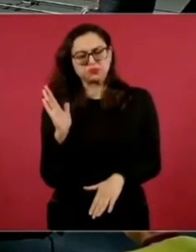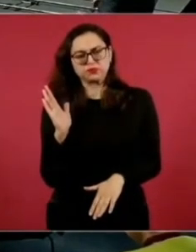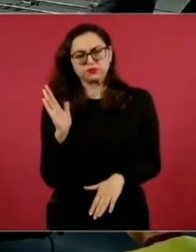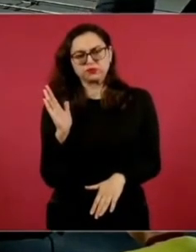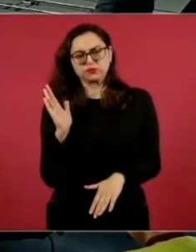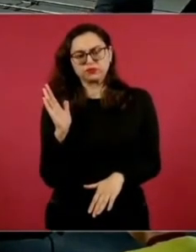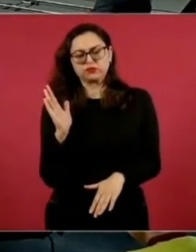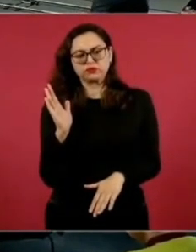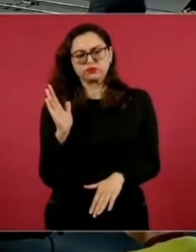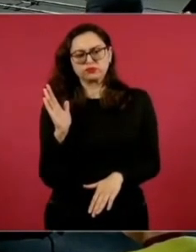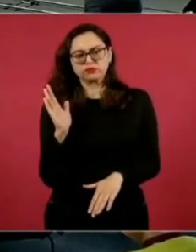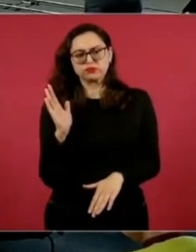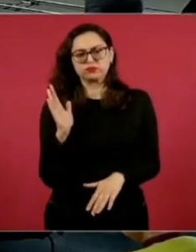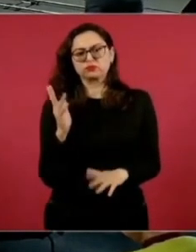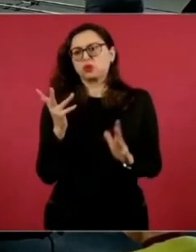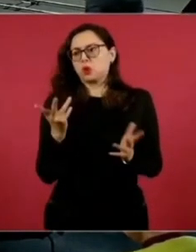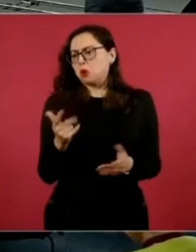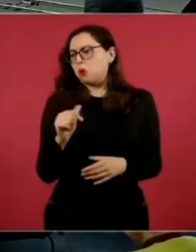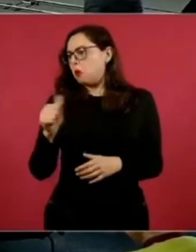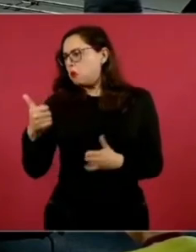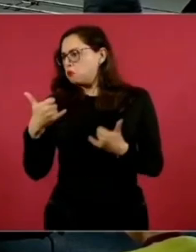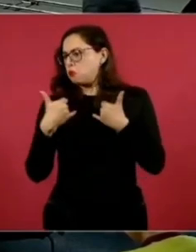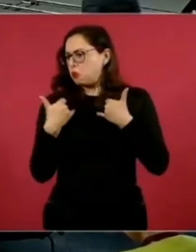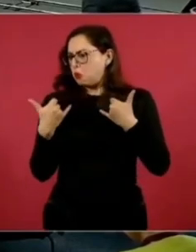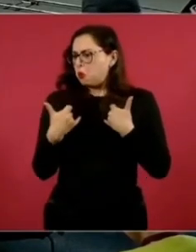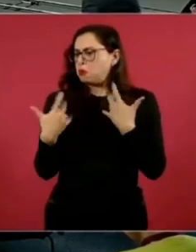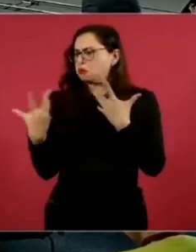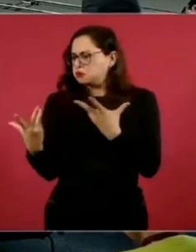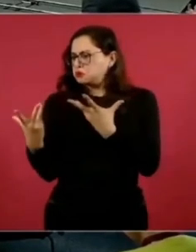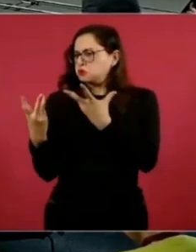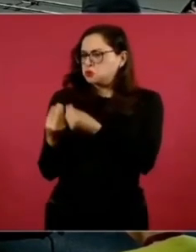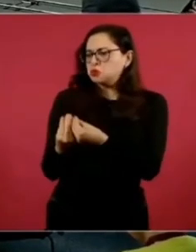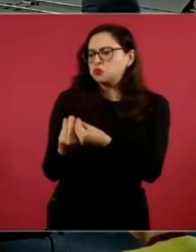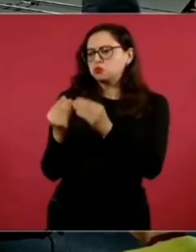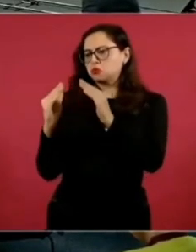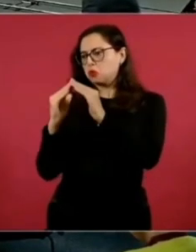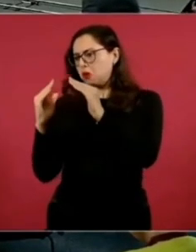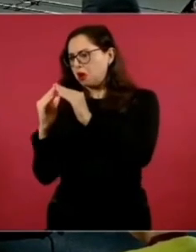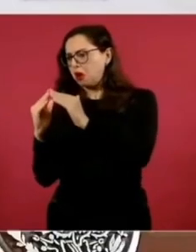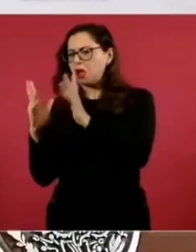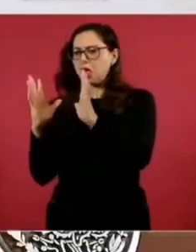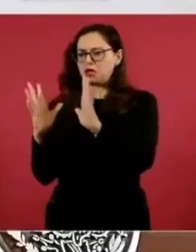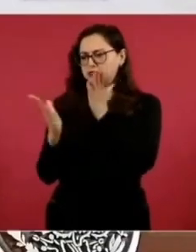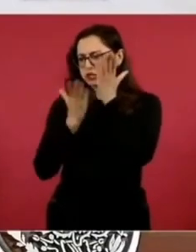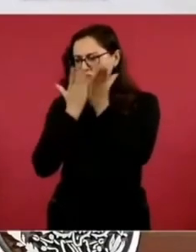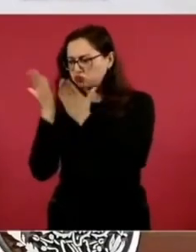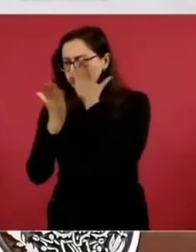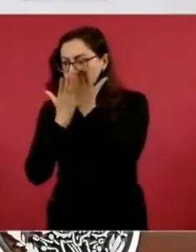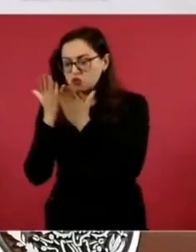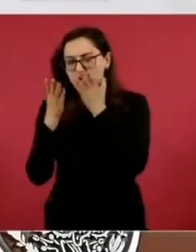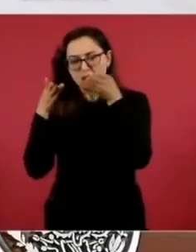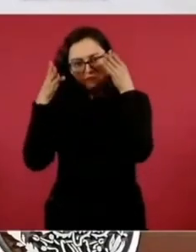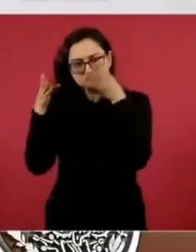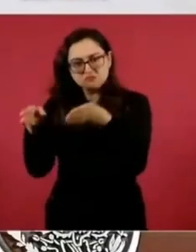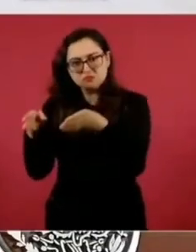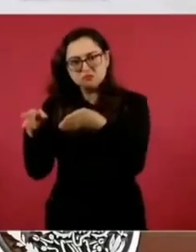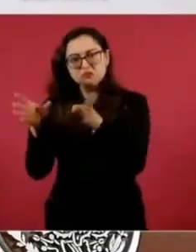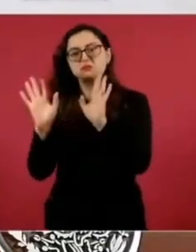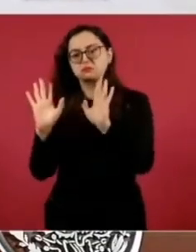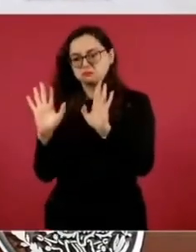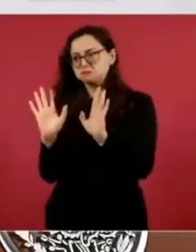eh reúnen con otros amigos y al estudio